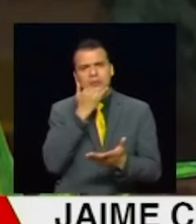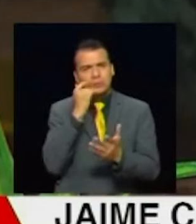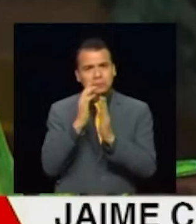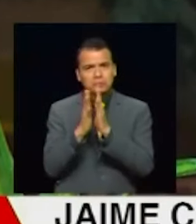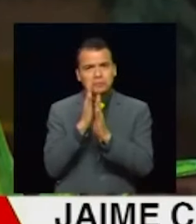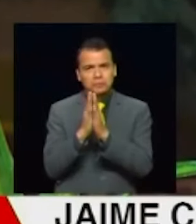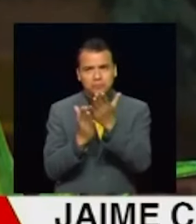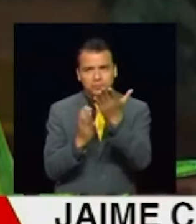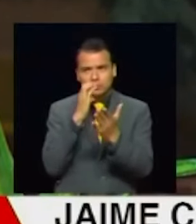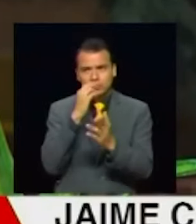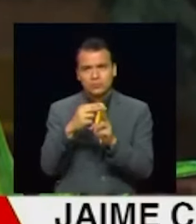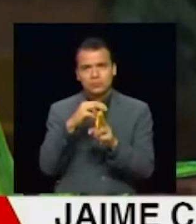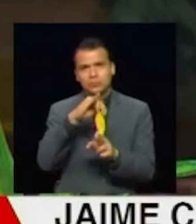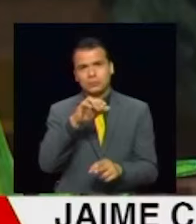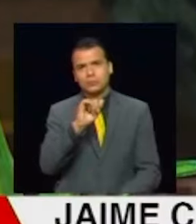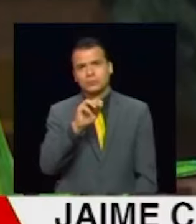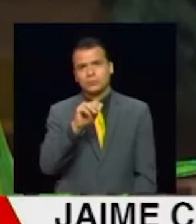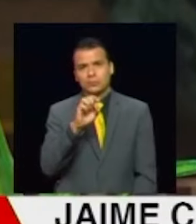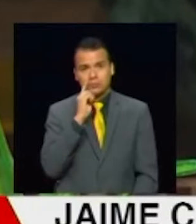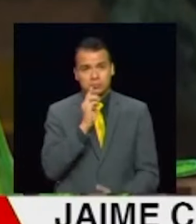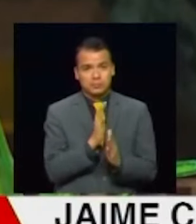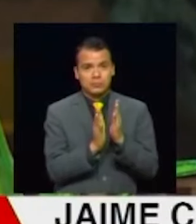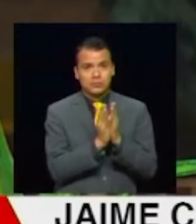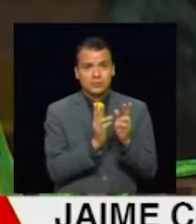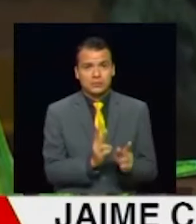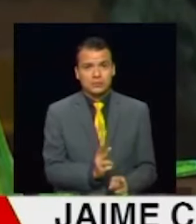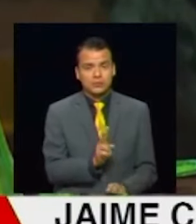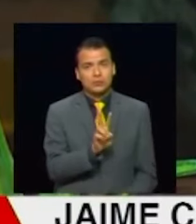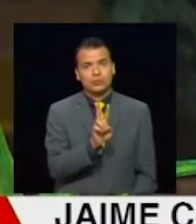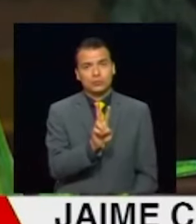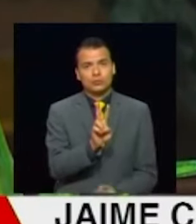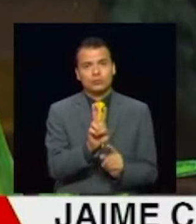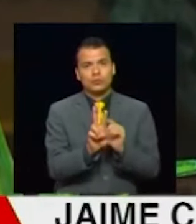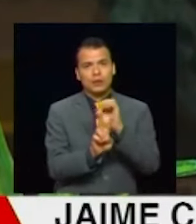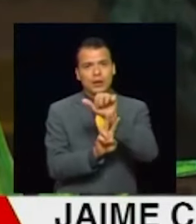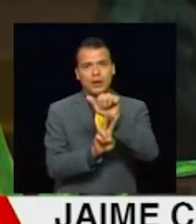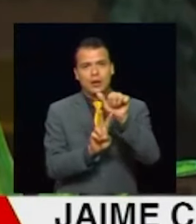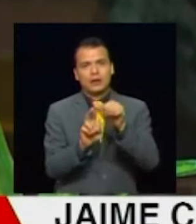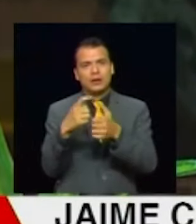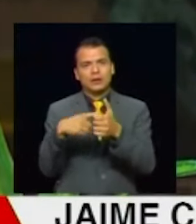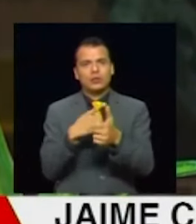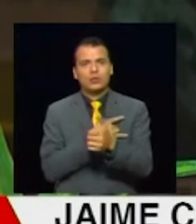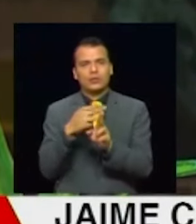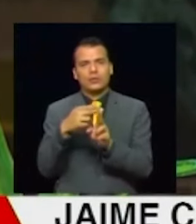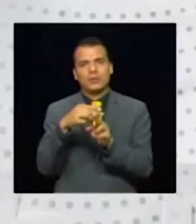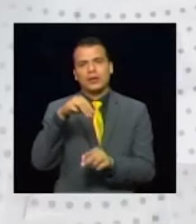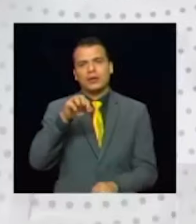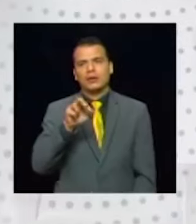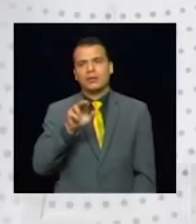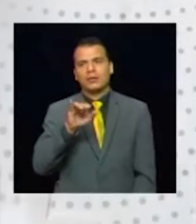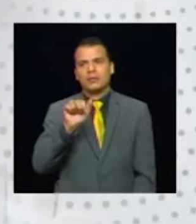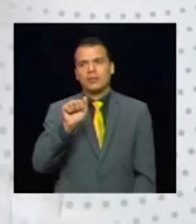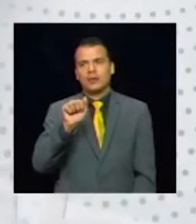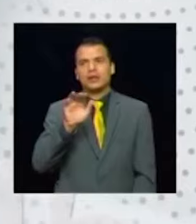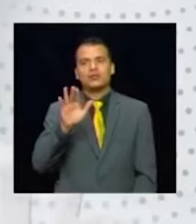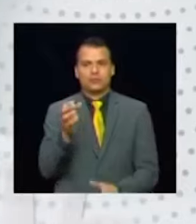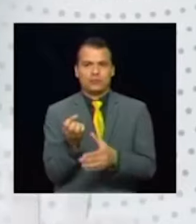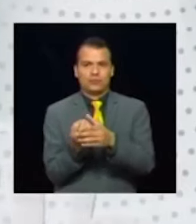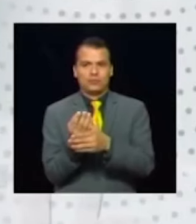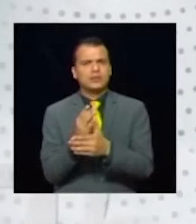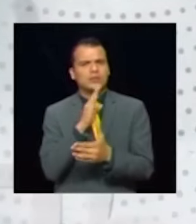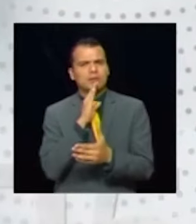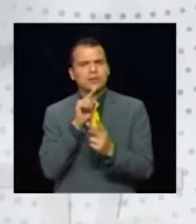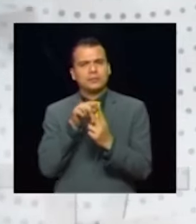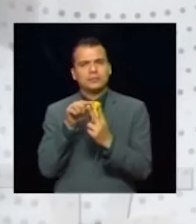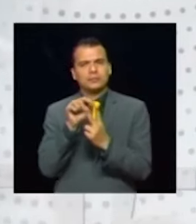trata de dos estudiantes de psicología de la Universidad Mariana de Pasto, identificadas como María Paula Dulce y